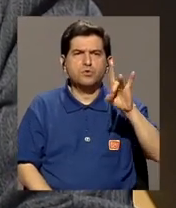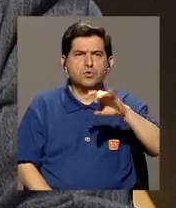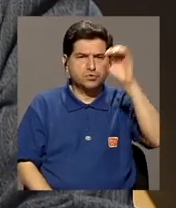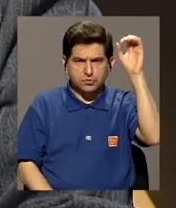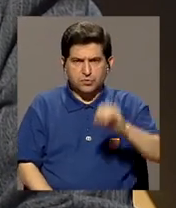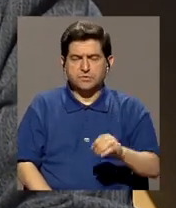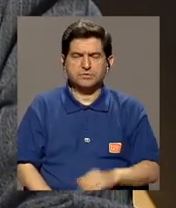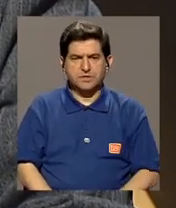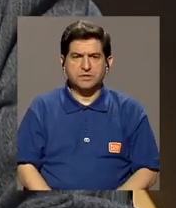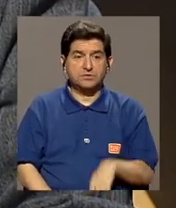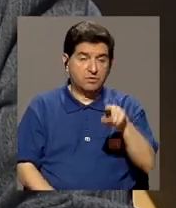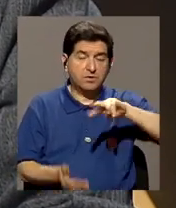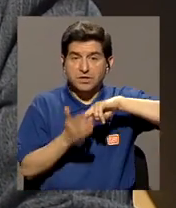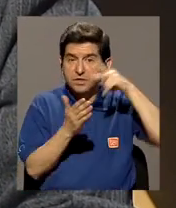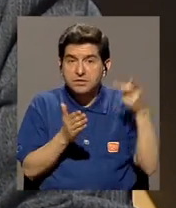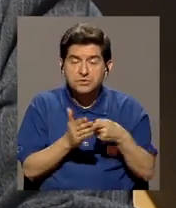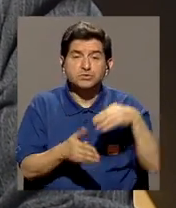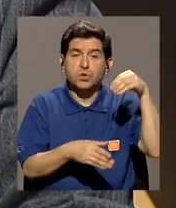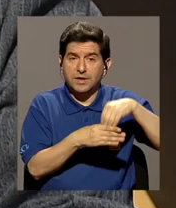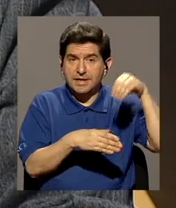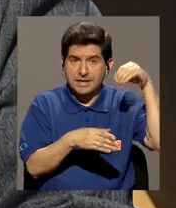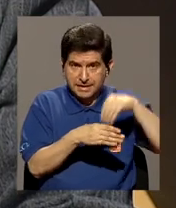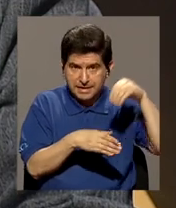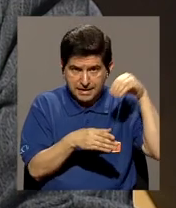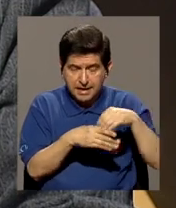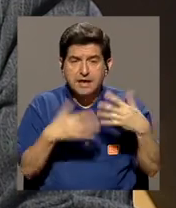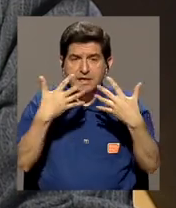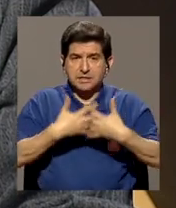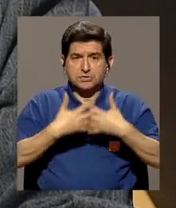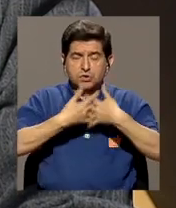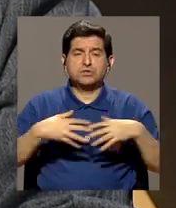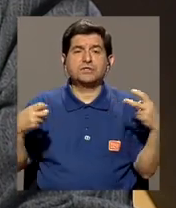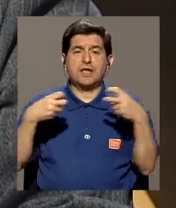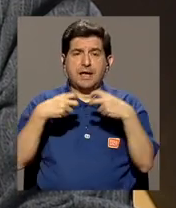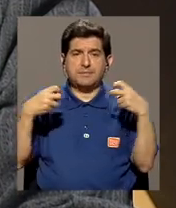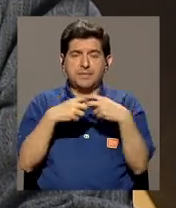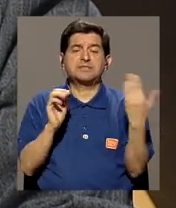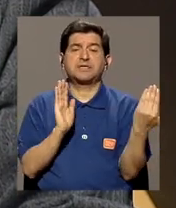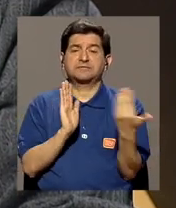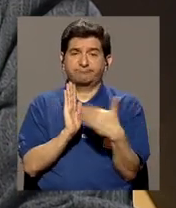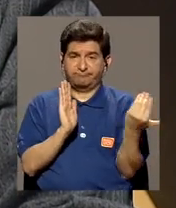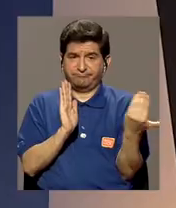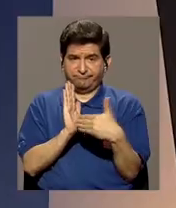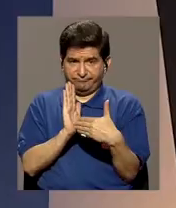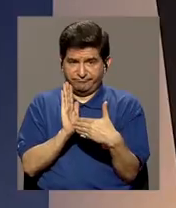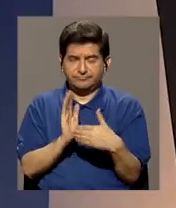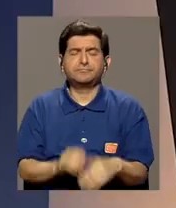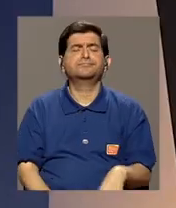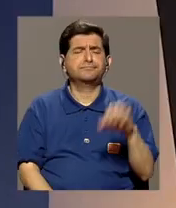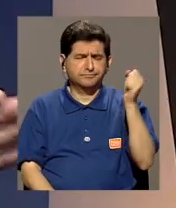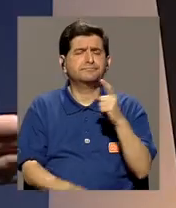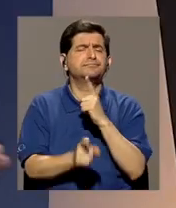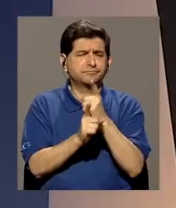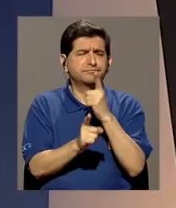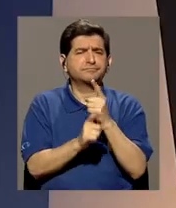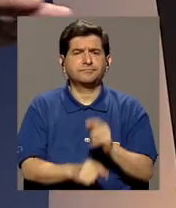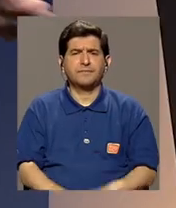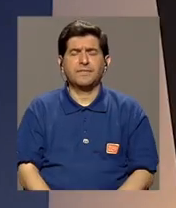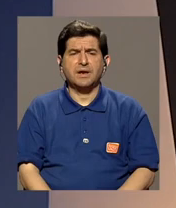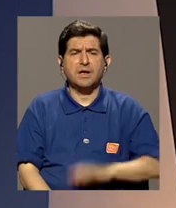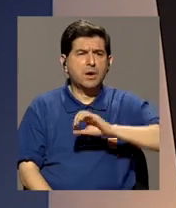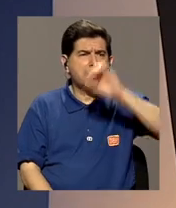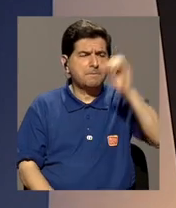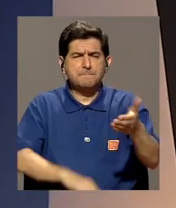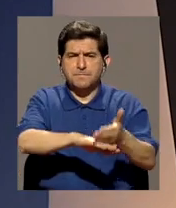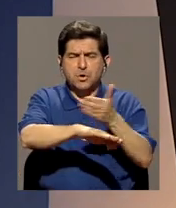y eso hace digamos que los ingresos de las empresas eléctricas se vean afectados absolutamente veníamos con